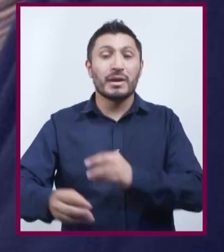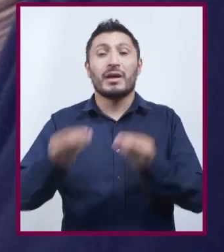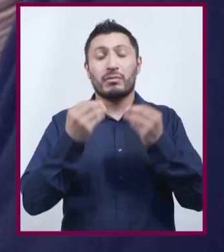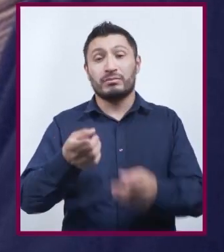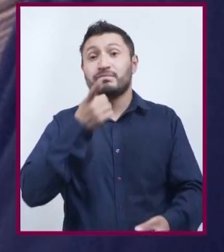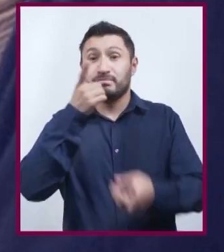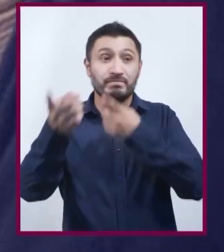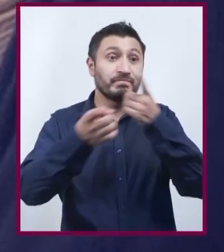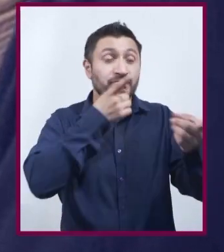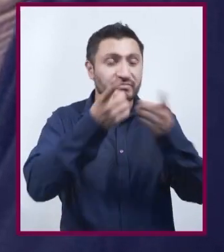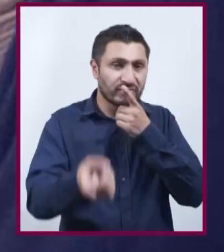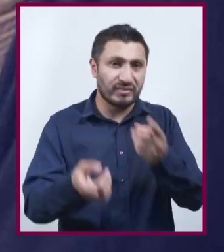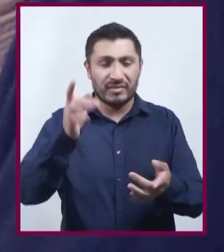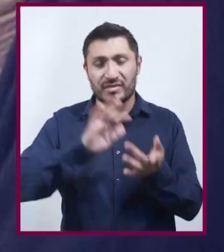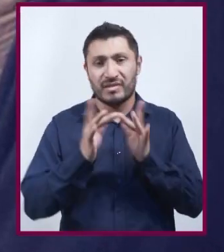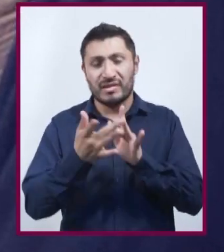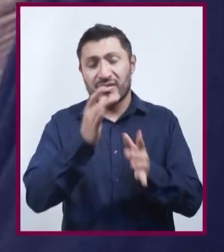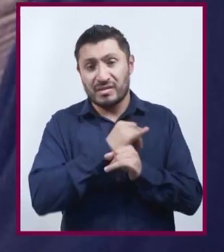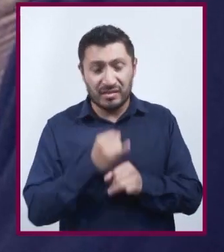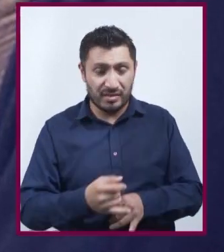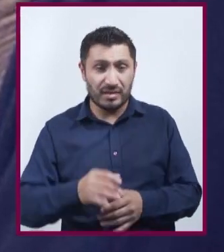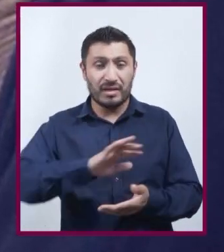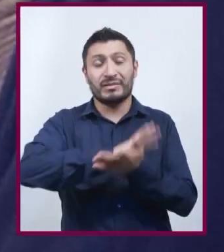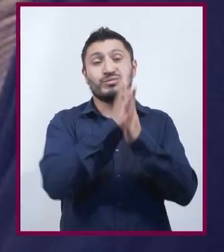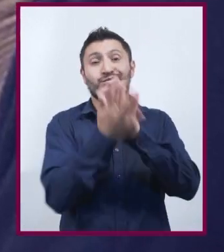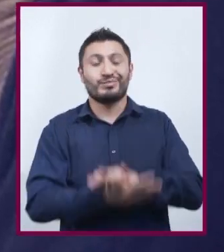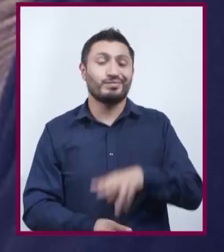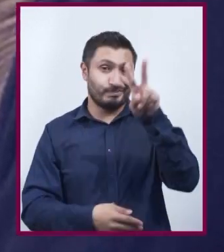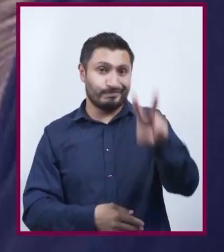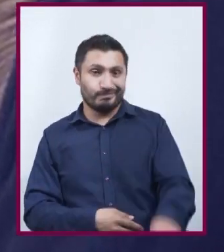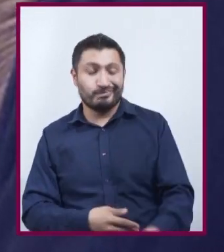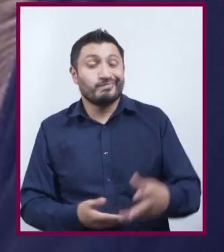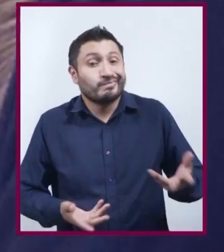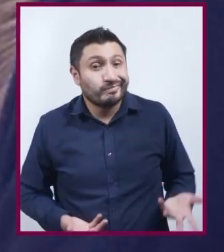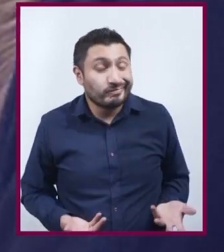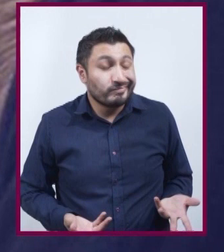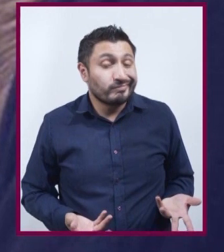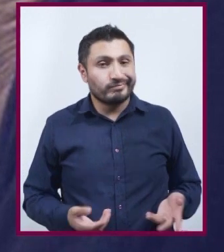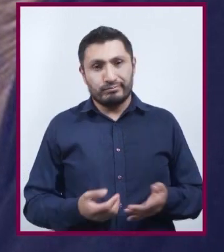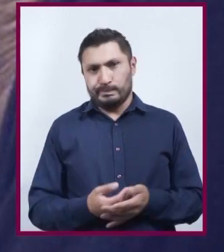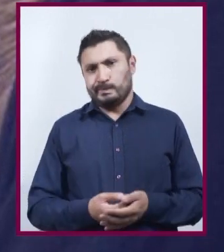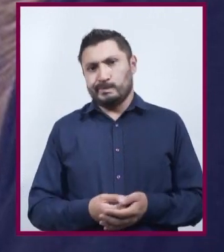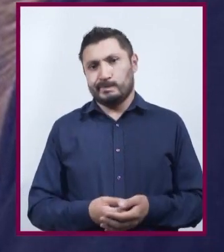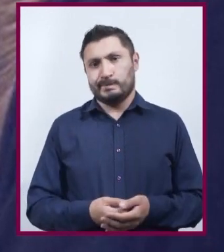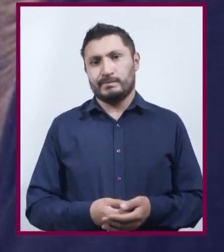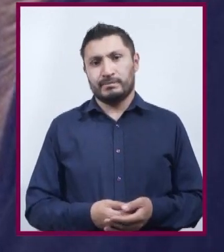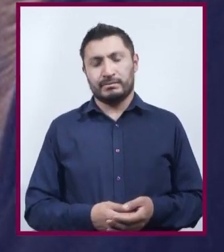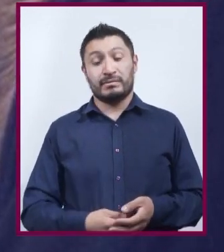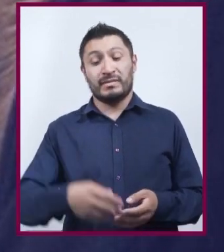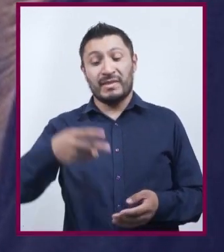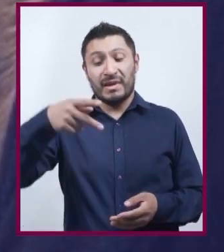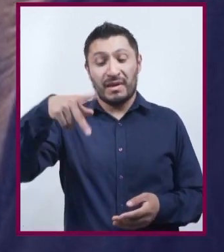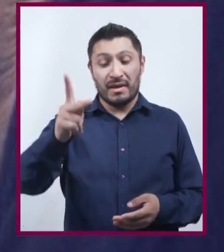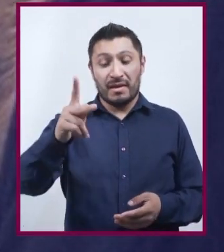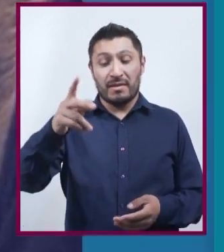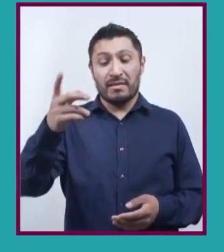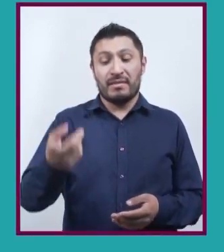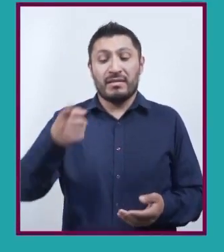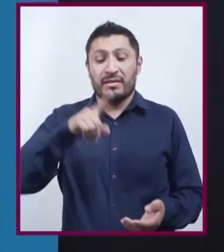una mentira, de tanto repetirse en los medios y redes sociales, puede volverse, digámoslo así, la verdad para mucha